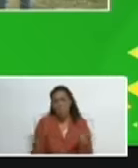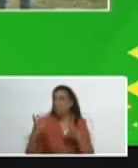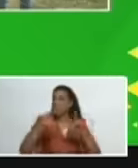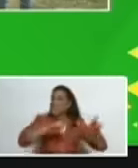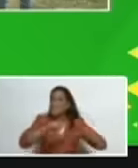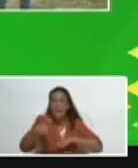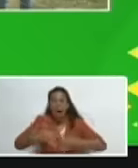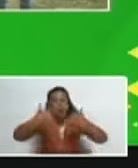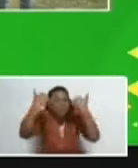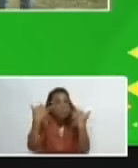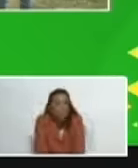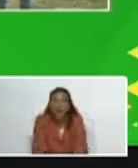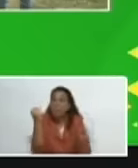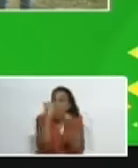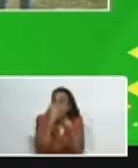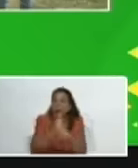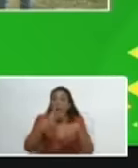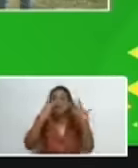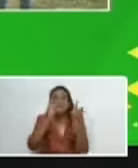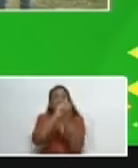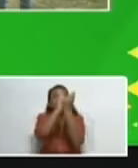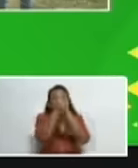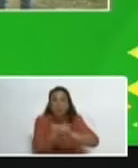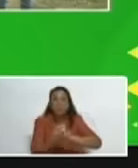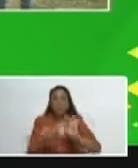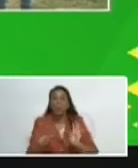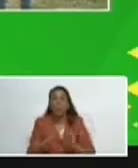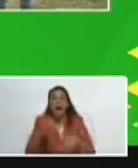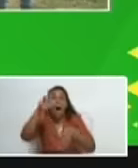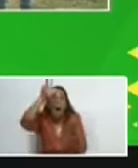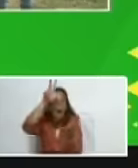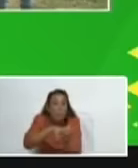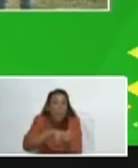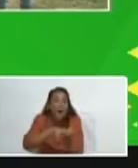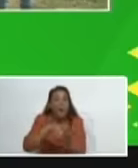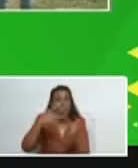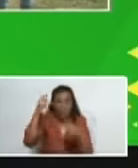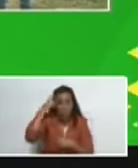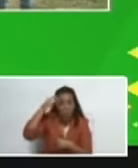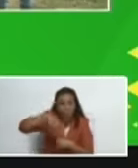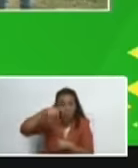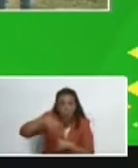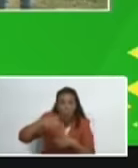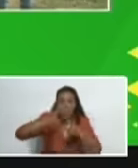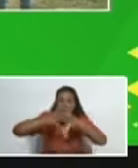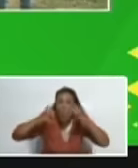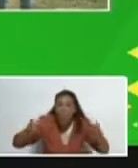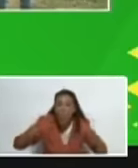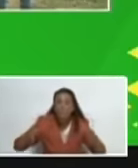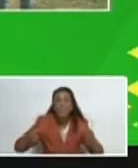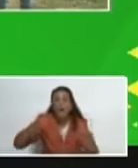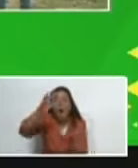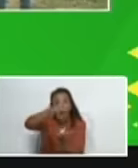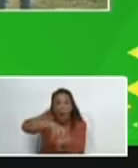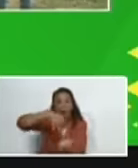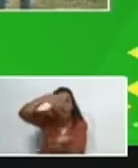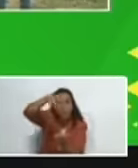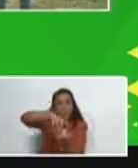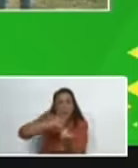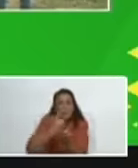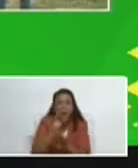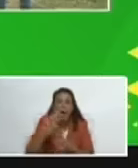esto de una vez. Por eso le ha aprobado al conglomerado Agrosur